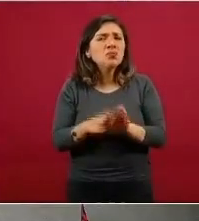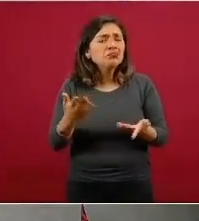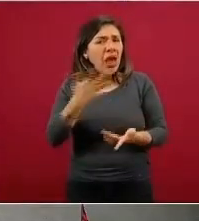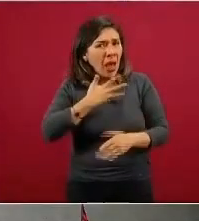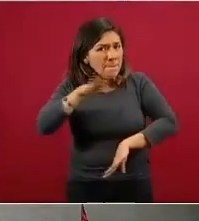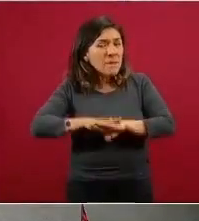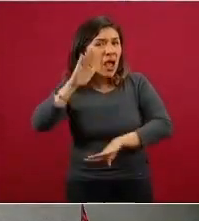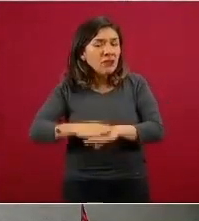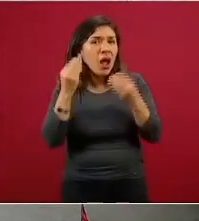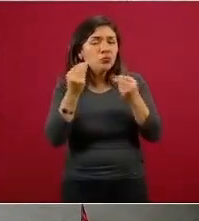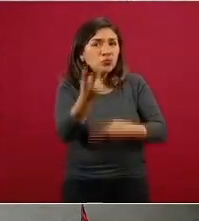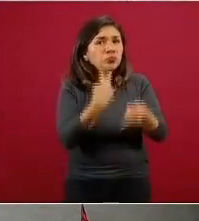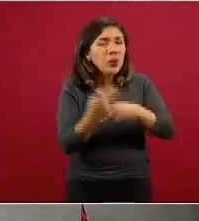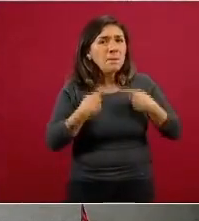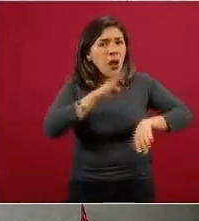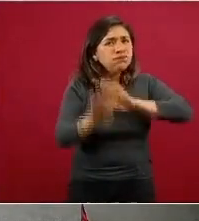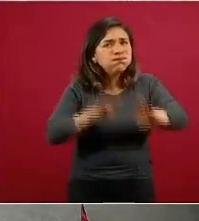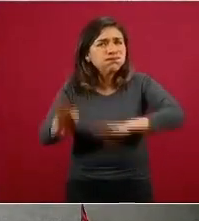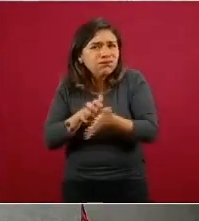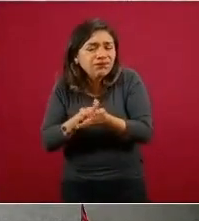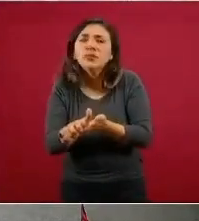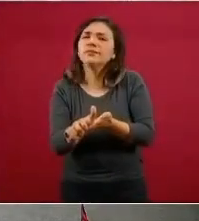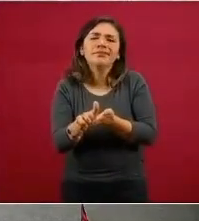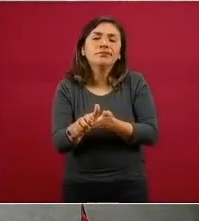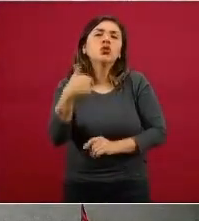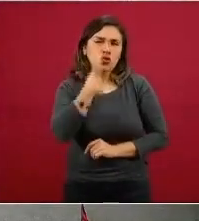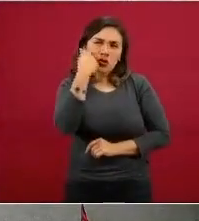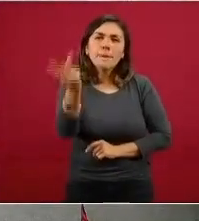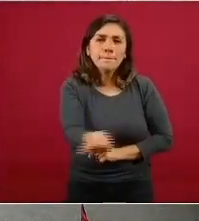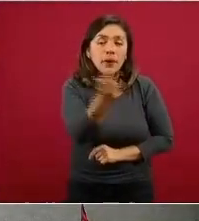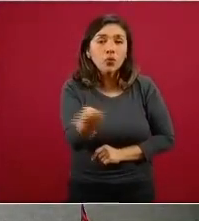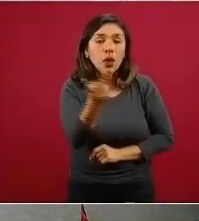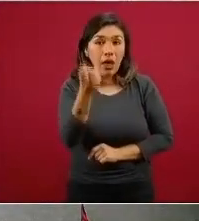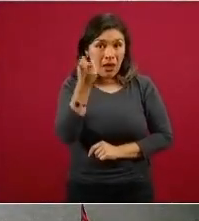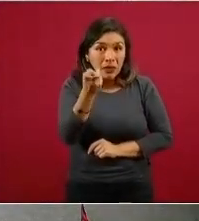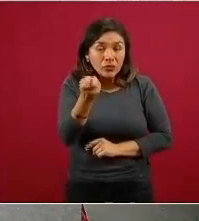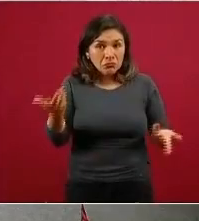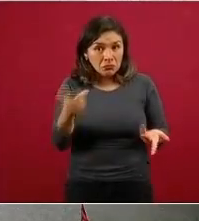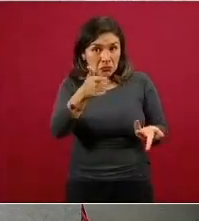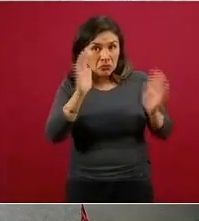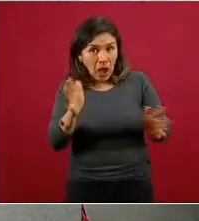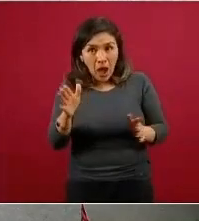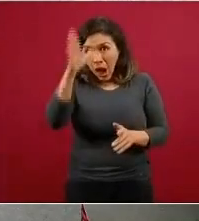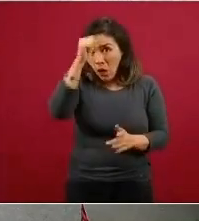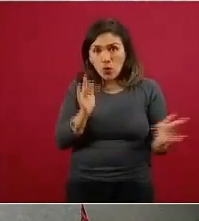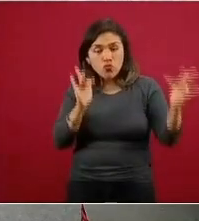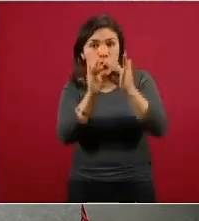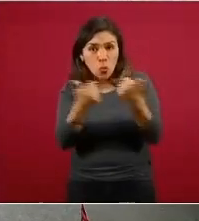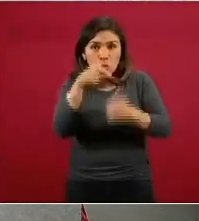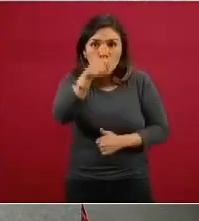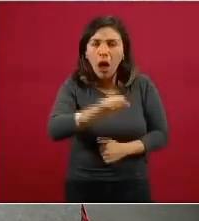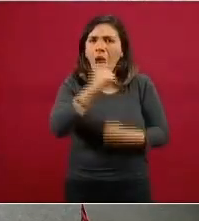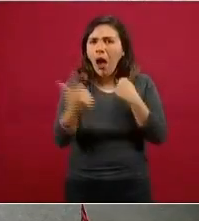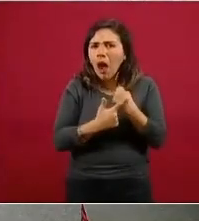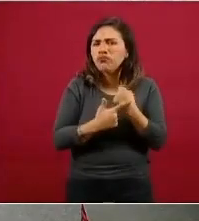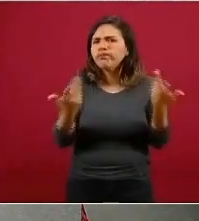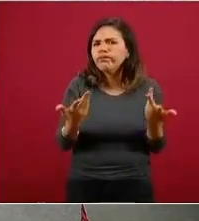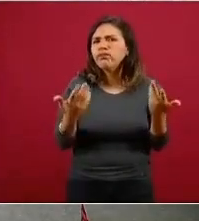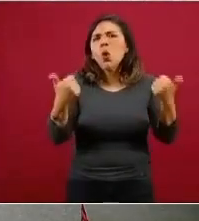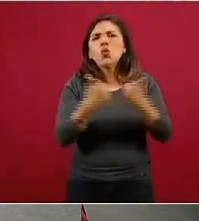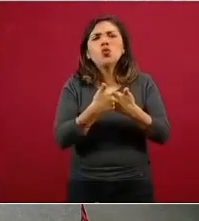no siga existiendo tanta cantidad de muertes. Y yo le quisiera preguntar justamente eso, si ya se pusieron en contacto con usted o